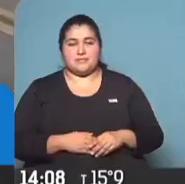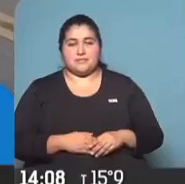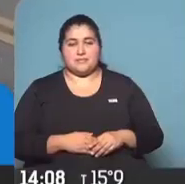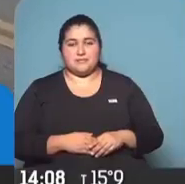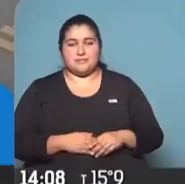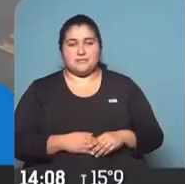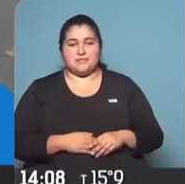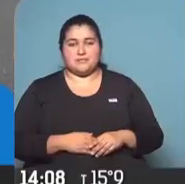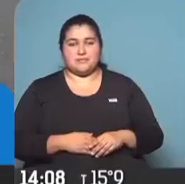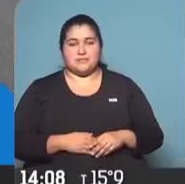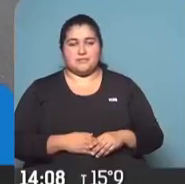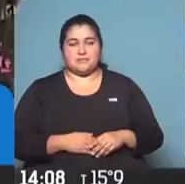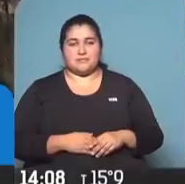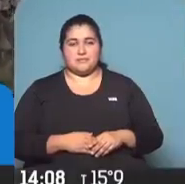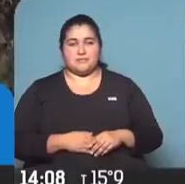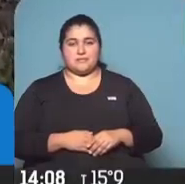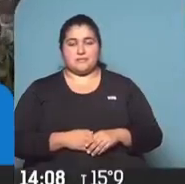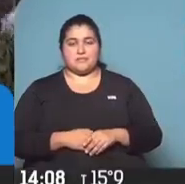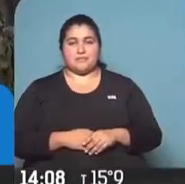mejor hace un año